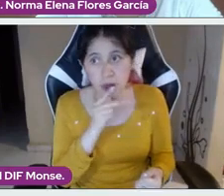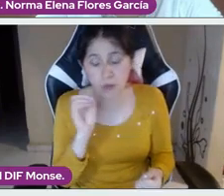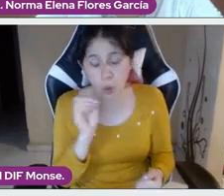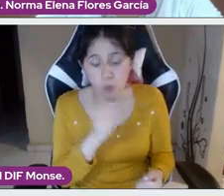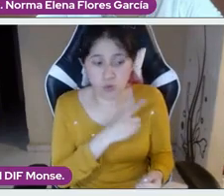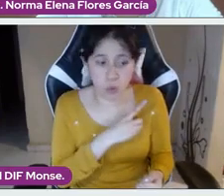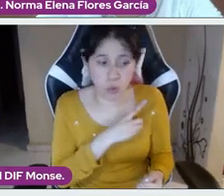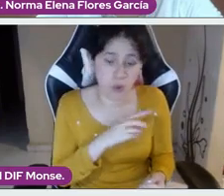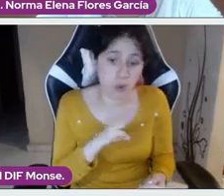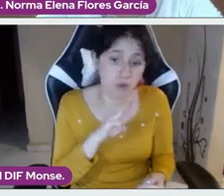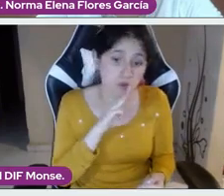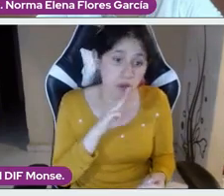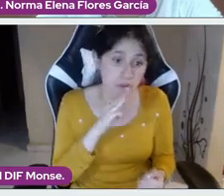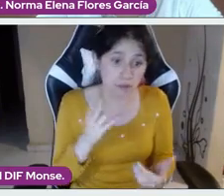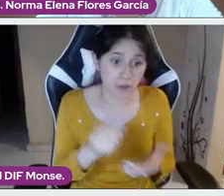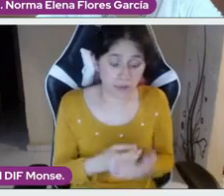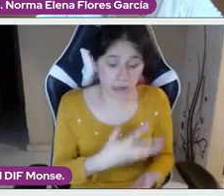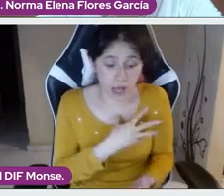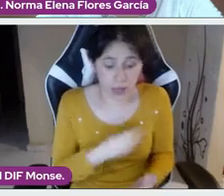la relación